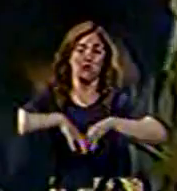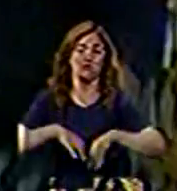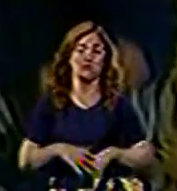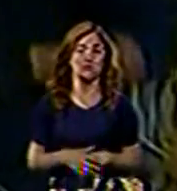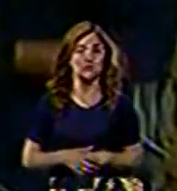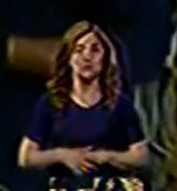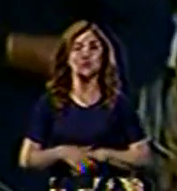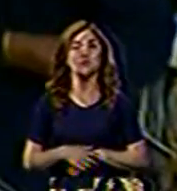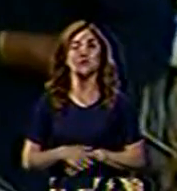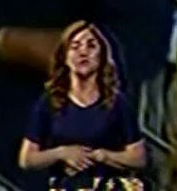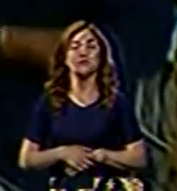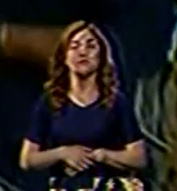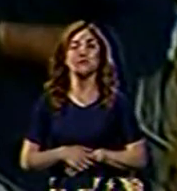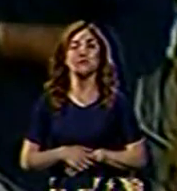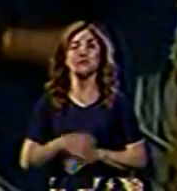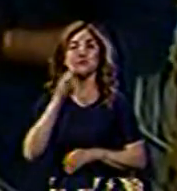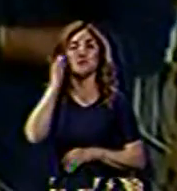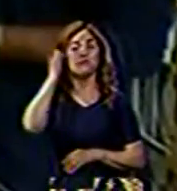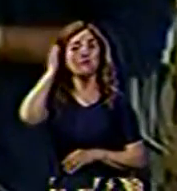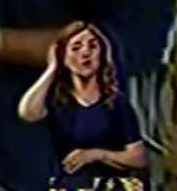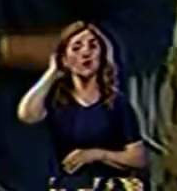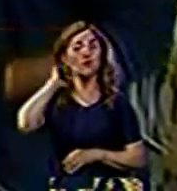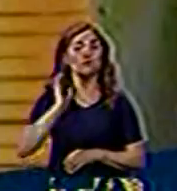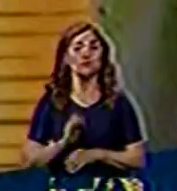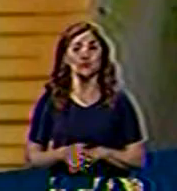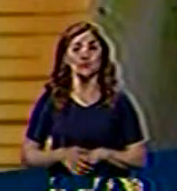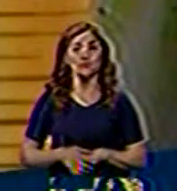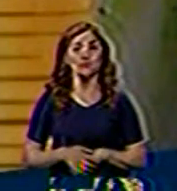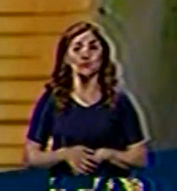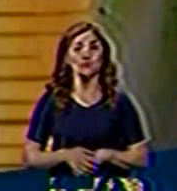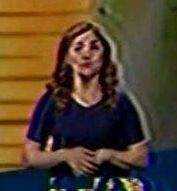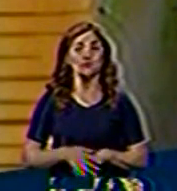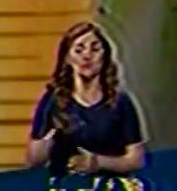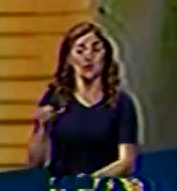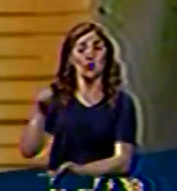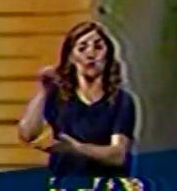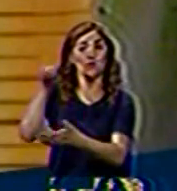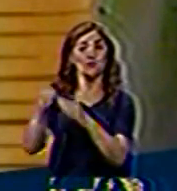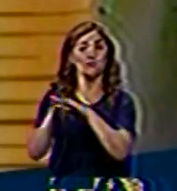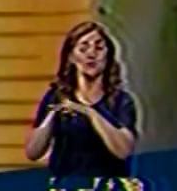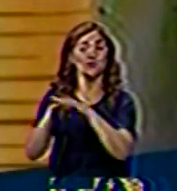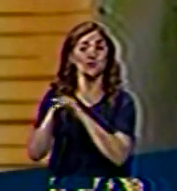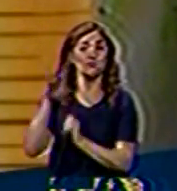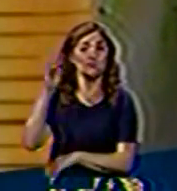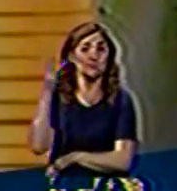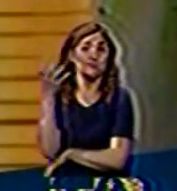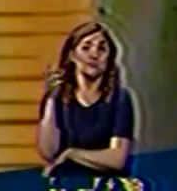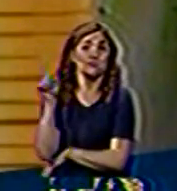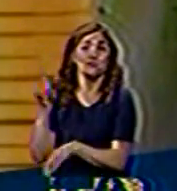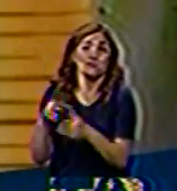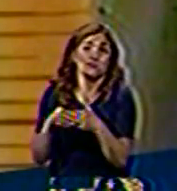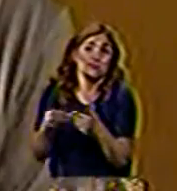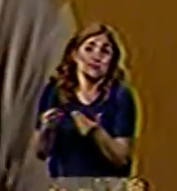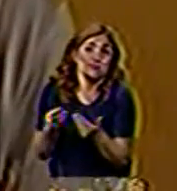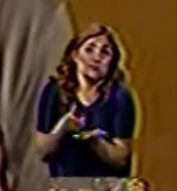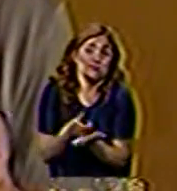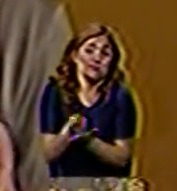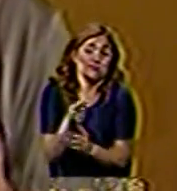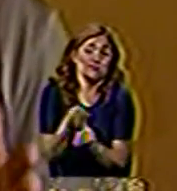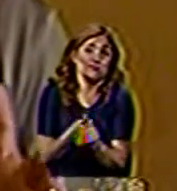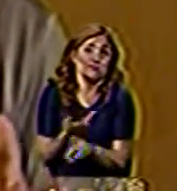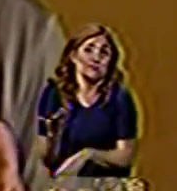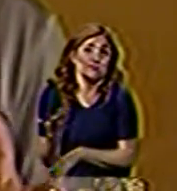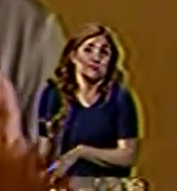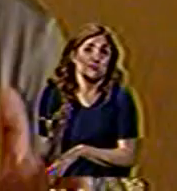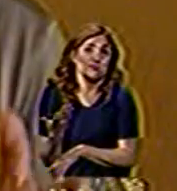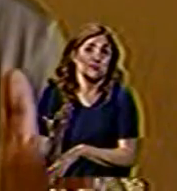crece. La realidad puertas adentro es otra. La canasta básica actualmente llega a los 715 dólares. Una brecha de cerca